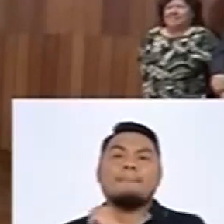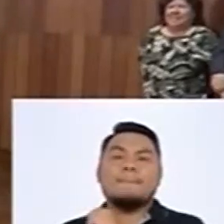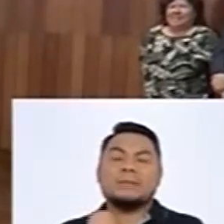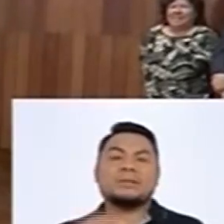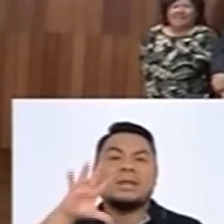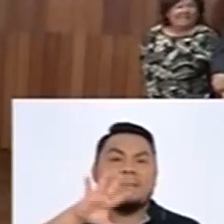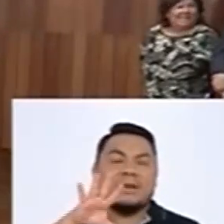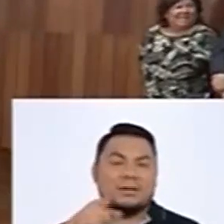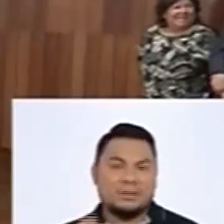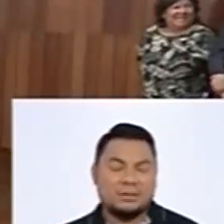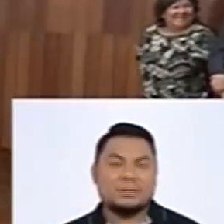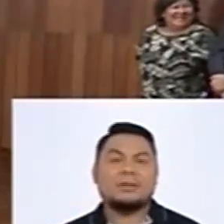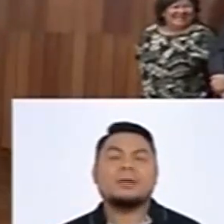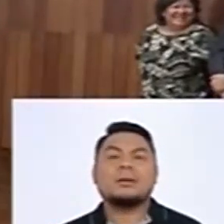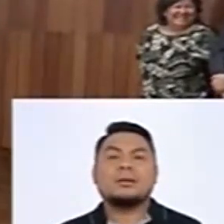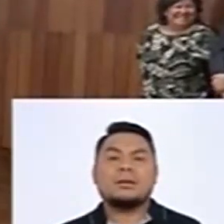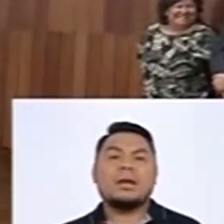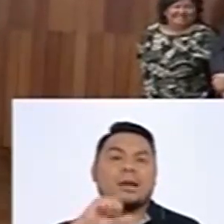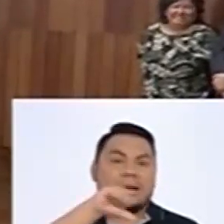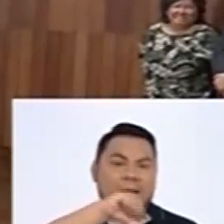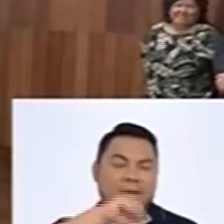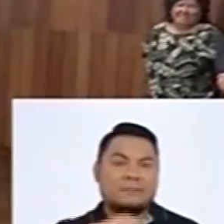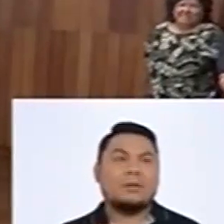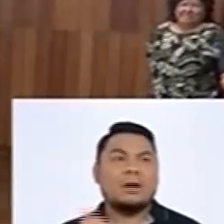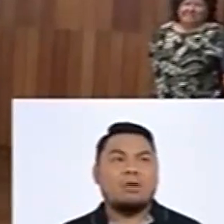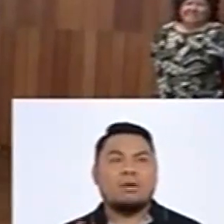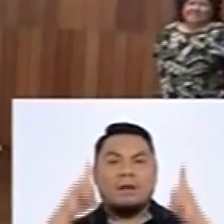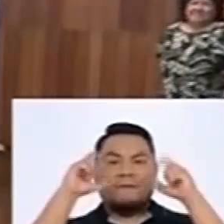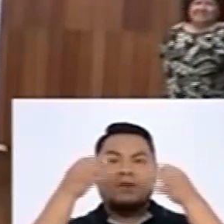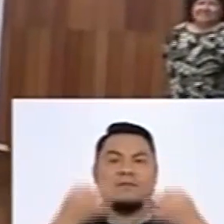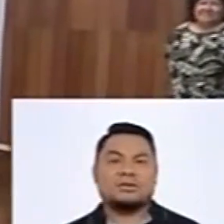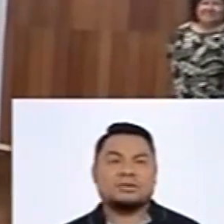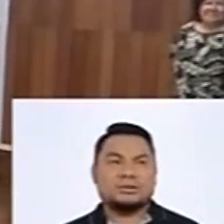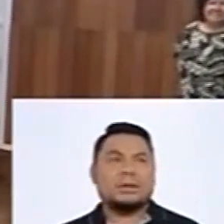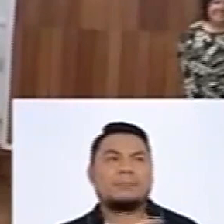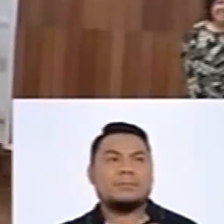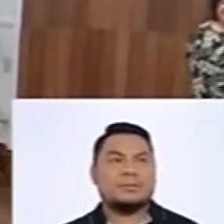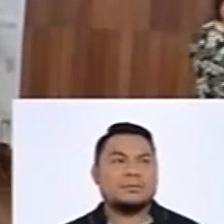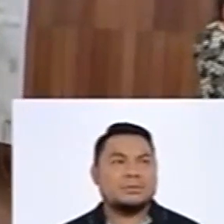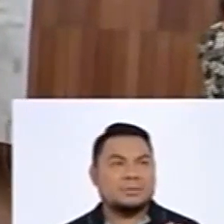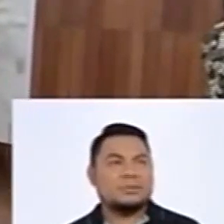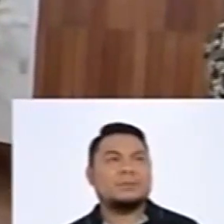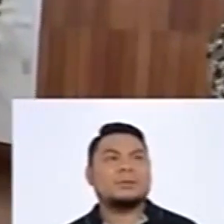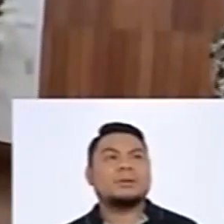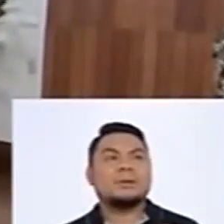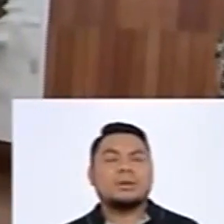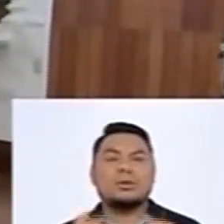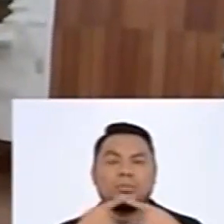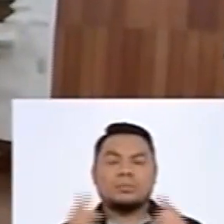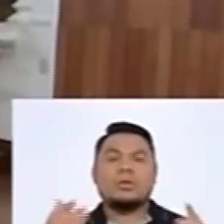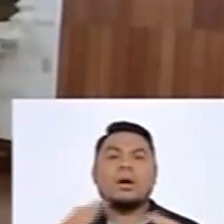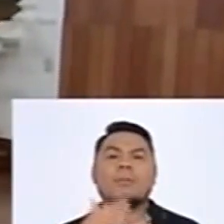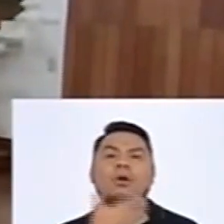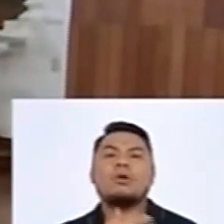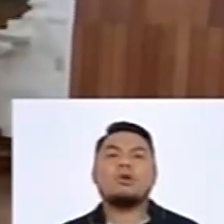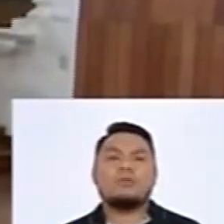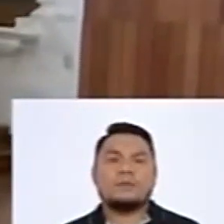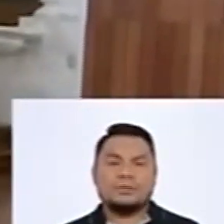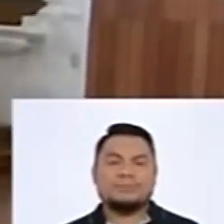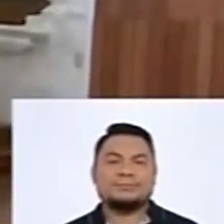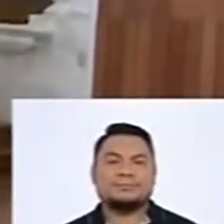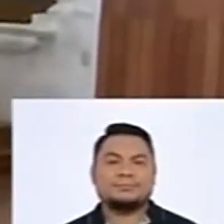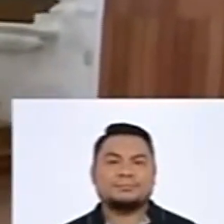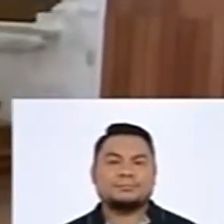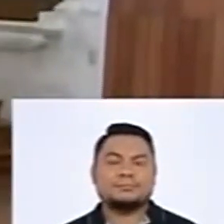lo felicitamos y le damos la bienvenida a este nuevo trabajo. Le deseamos éxito en su gestión y ponemos